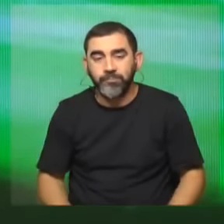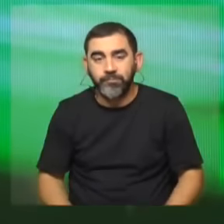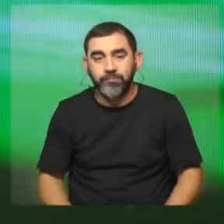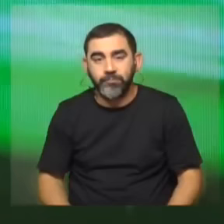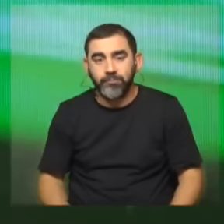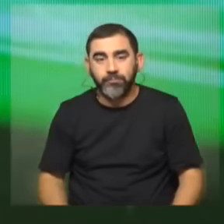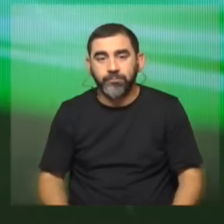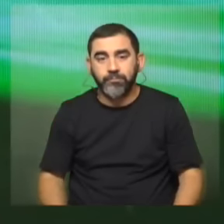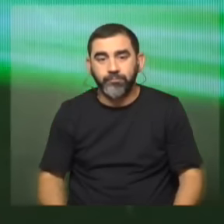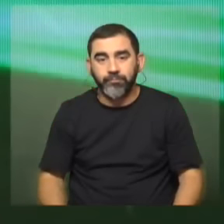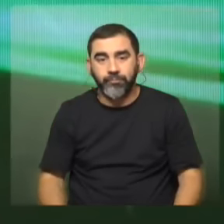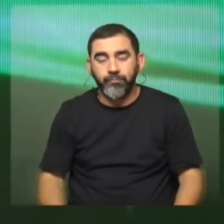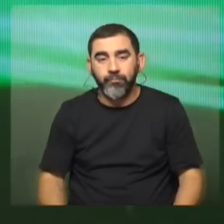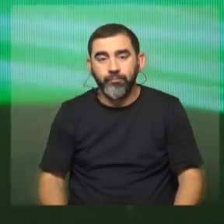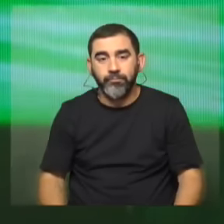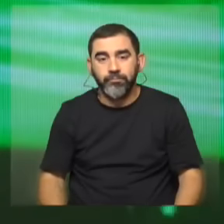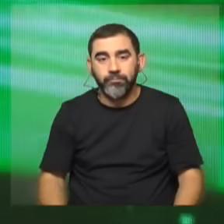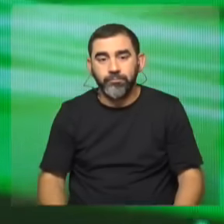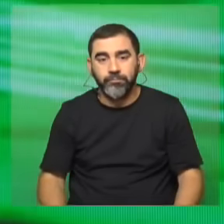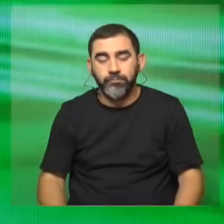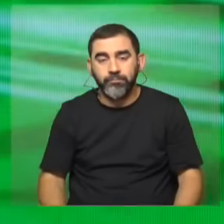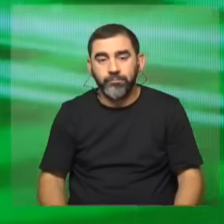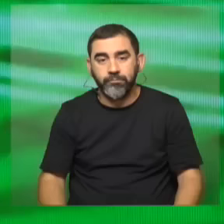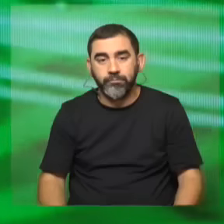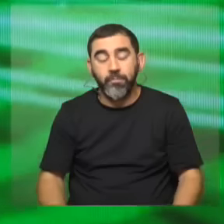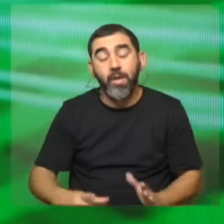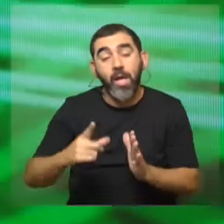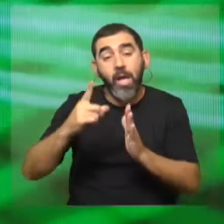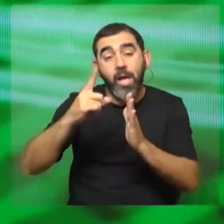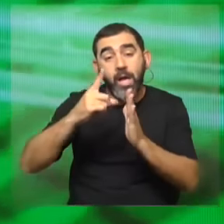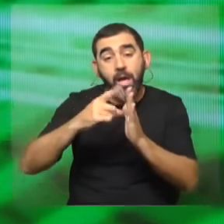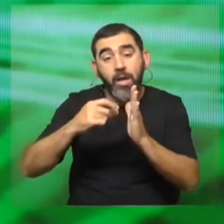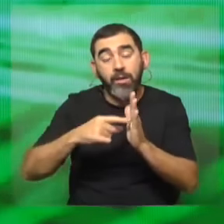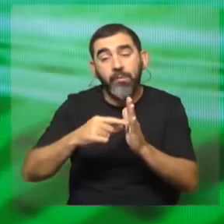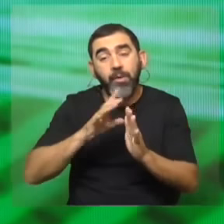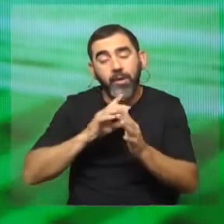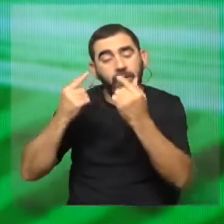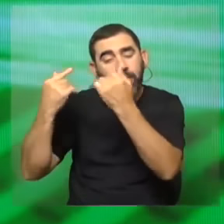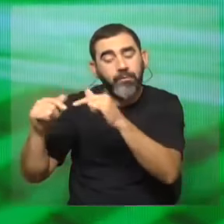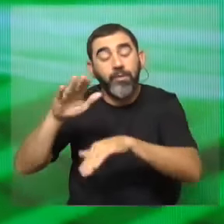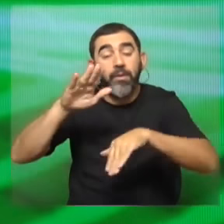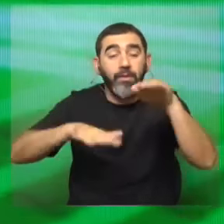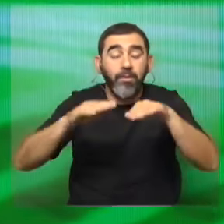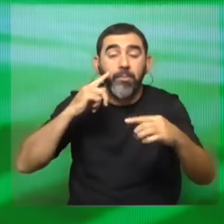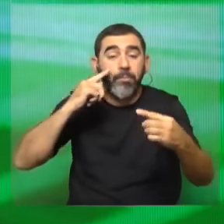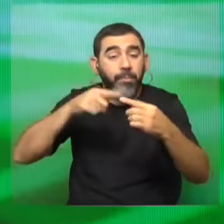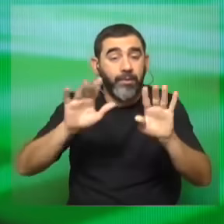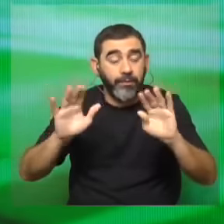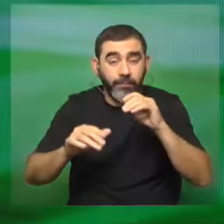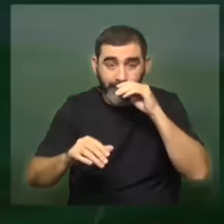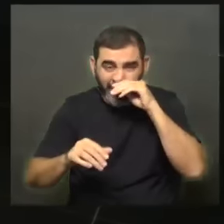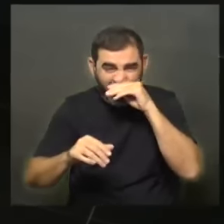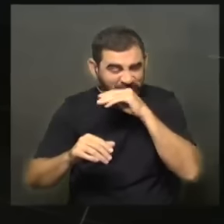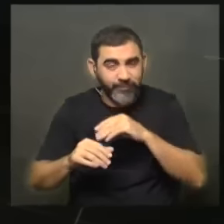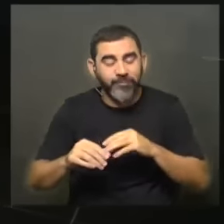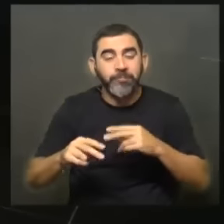son no están caras es un los alquileres Claro porque hay diferencias Depende de lo que se quiera Buscar